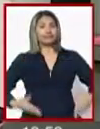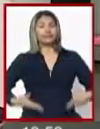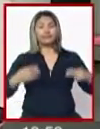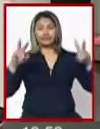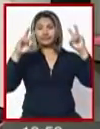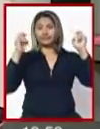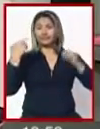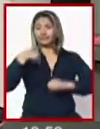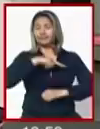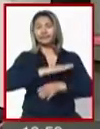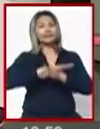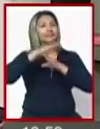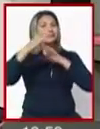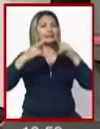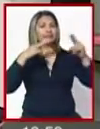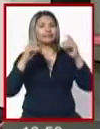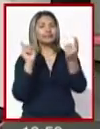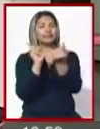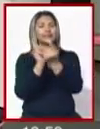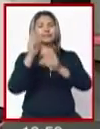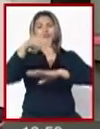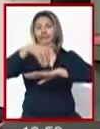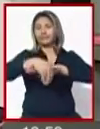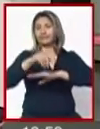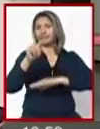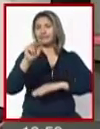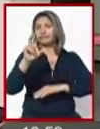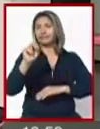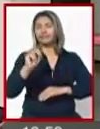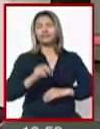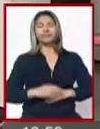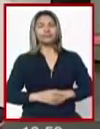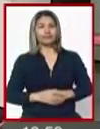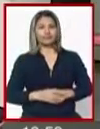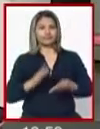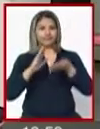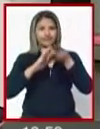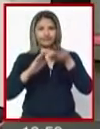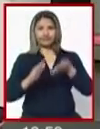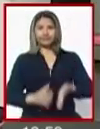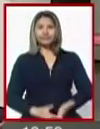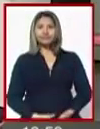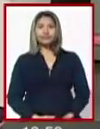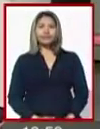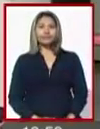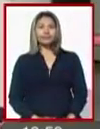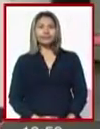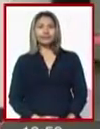mismo horario. Nosotros llegamos al final de las noticias, nos reencontramos esta noche 20 horas con 30 minutos. Permiso.